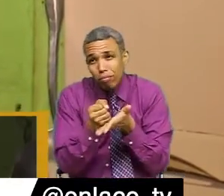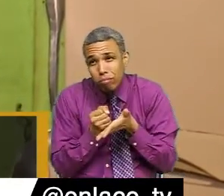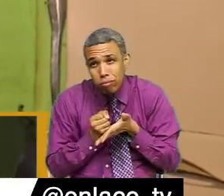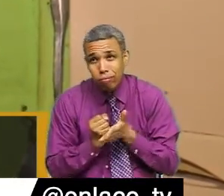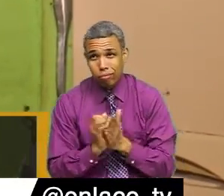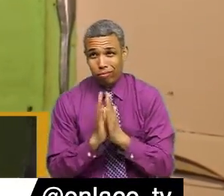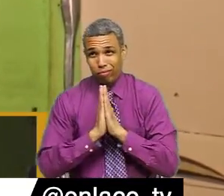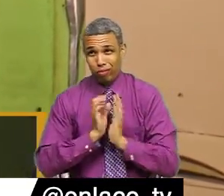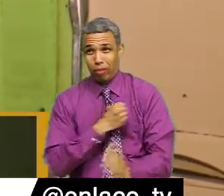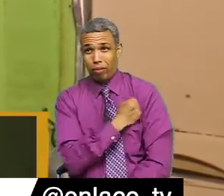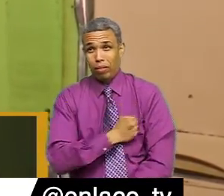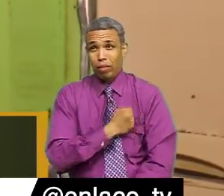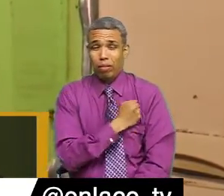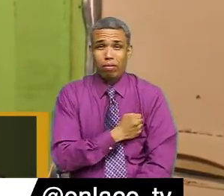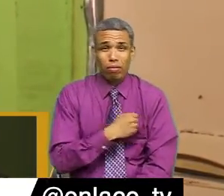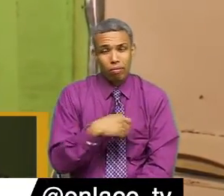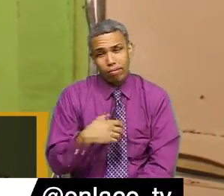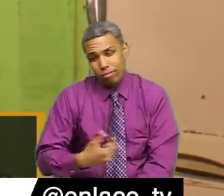Bueno, para.